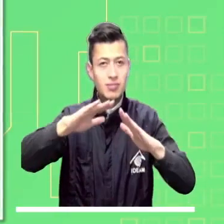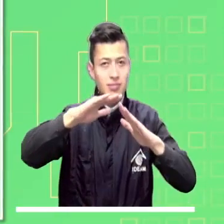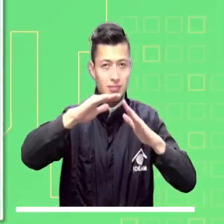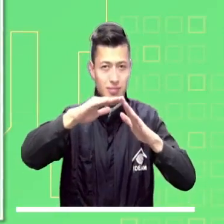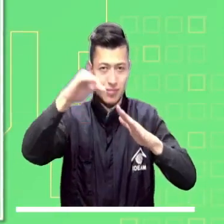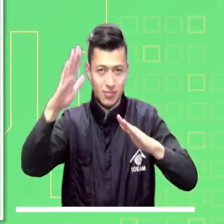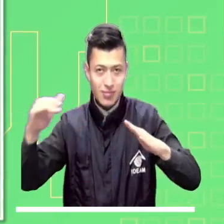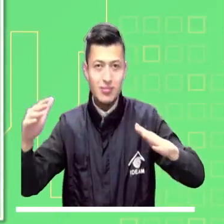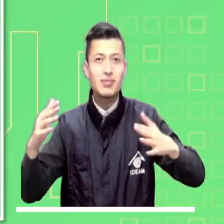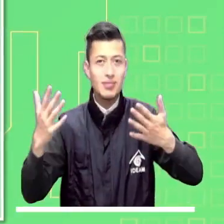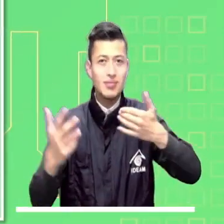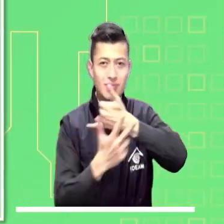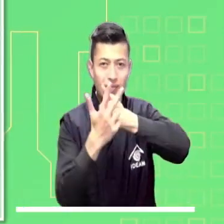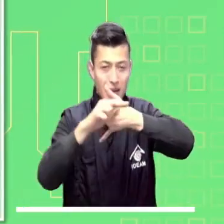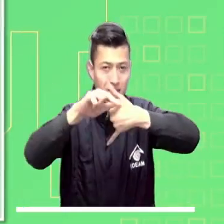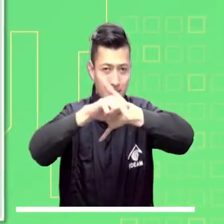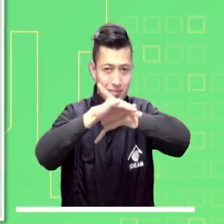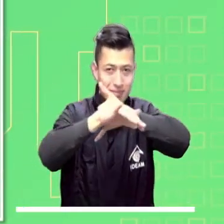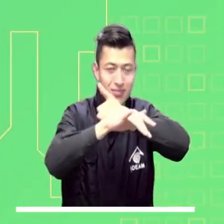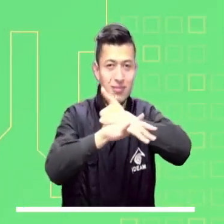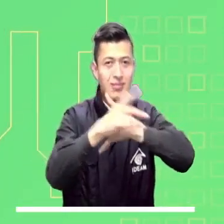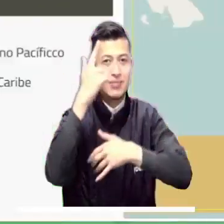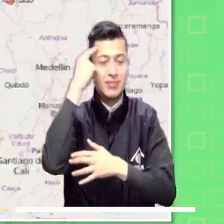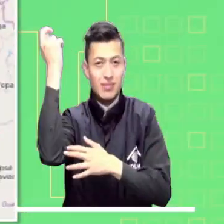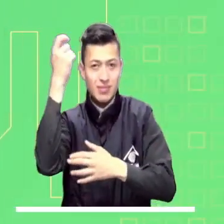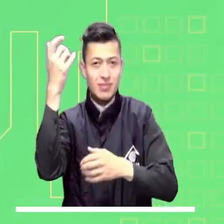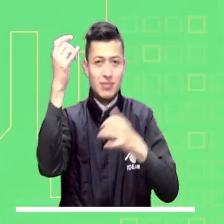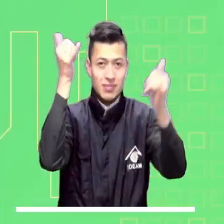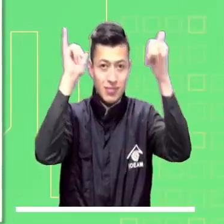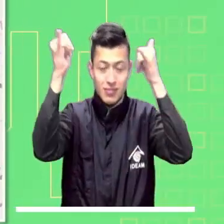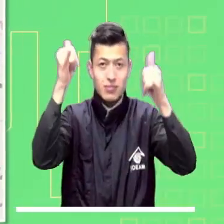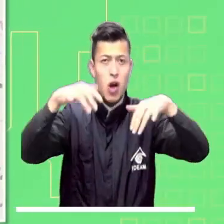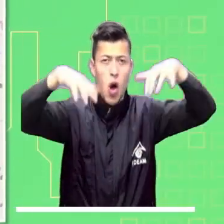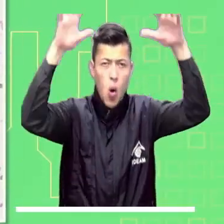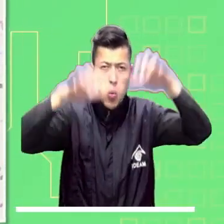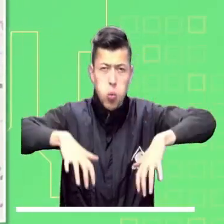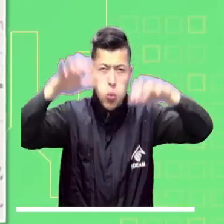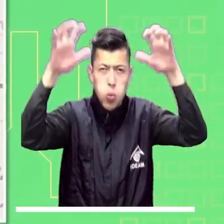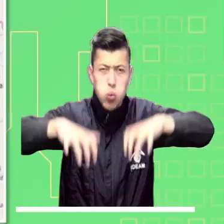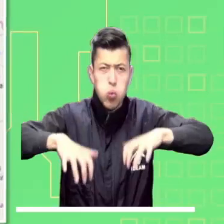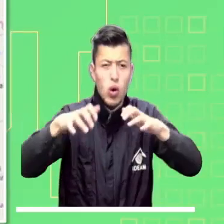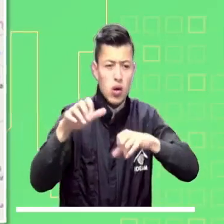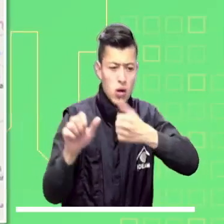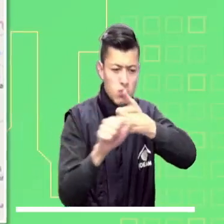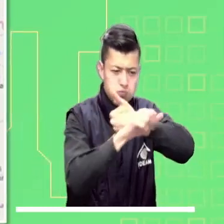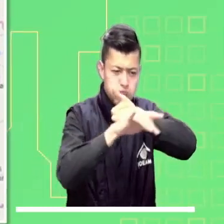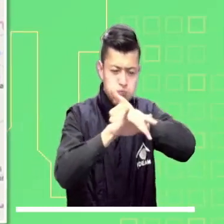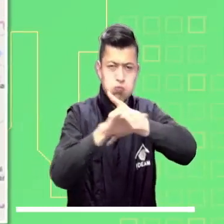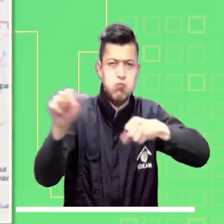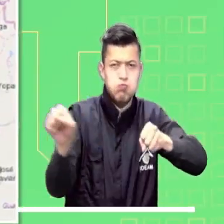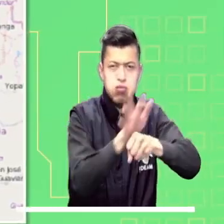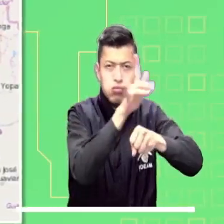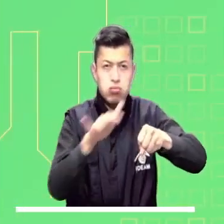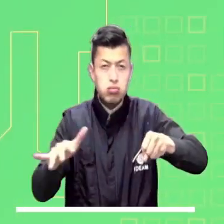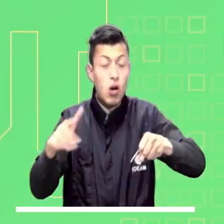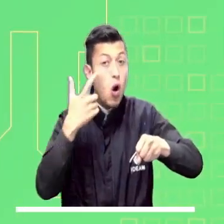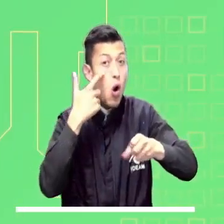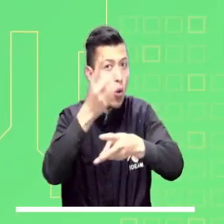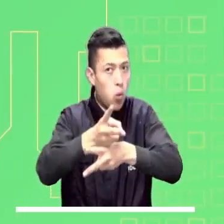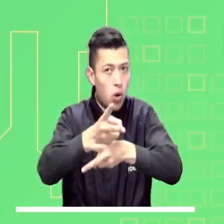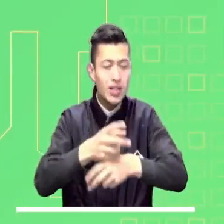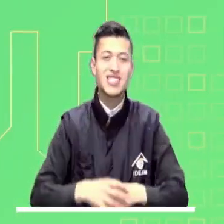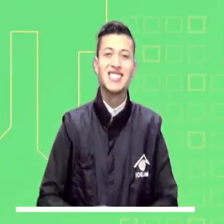zonas inestables de las regiones andina, pacífica y algunos sectores de Casanare, Meta. Se recomienda precaución por tiempo lluvioso en el Mar Caribe y